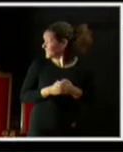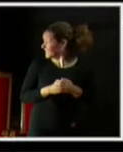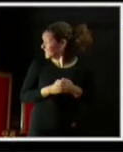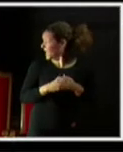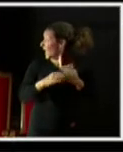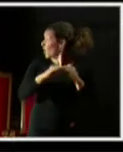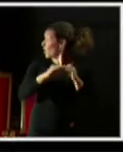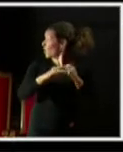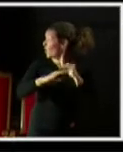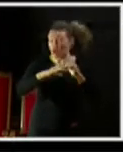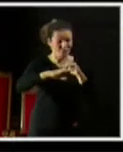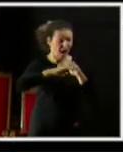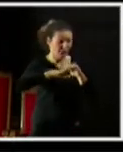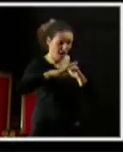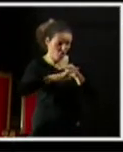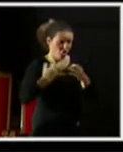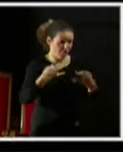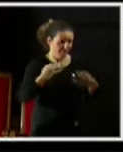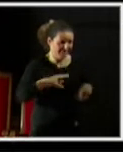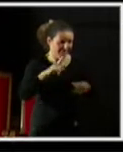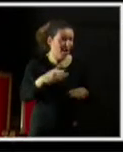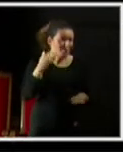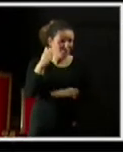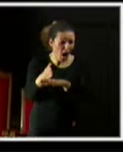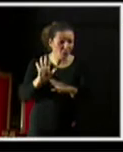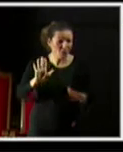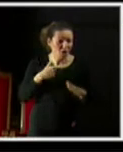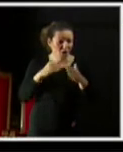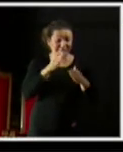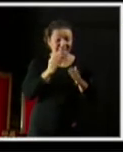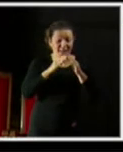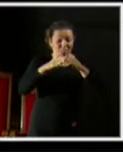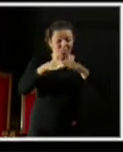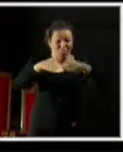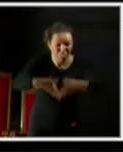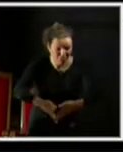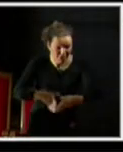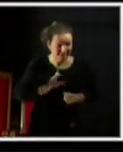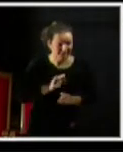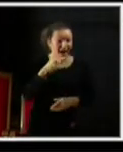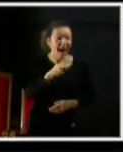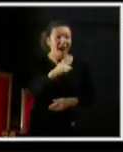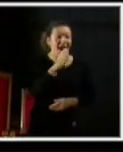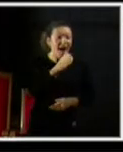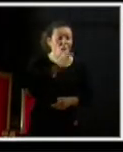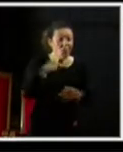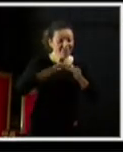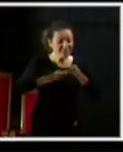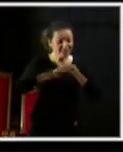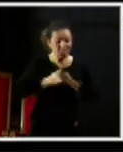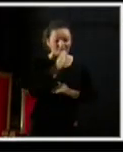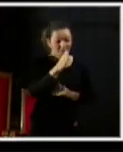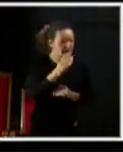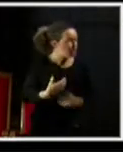habitualmente y naufragamos estamos rodeados de agua pero resulta que no podemos vernos de agua y la explicación está en la ósmosis por lo que decía antes